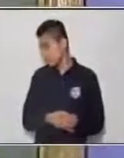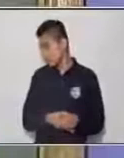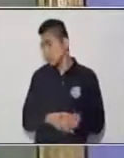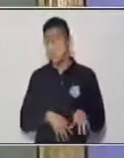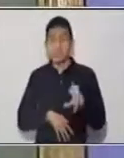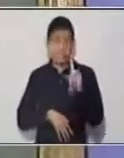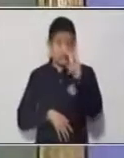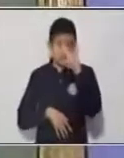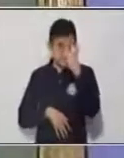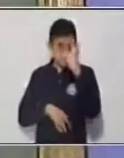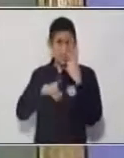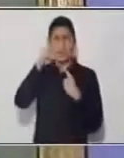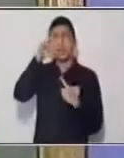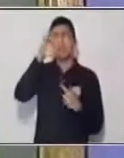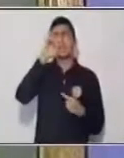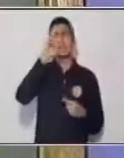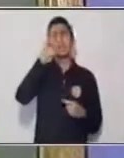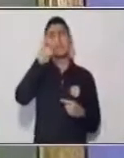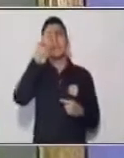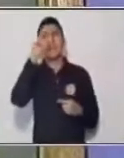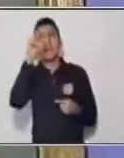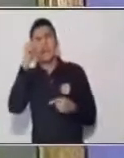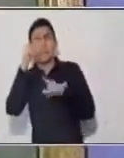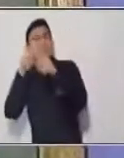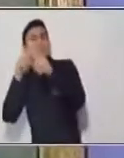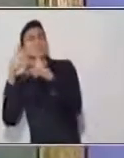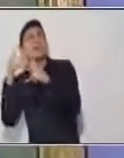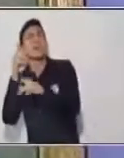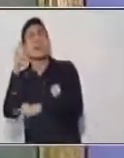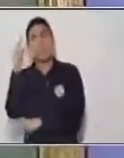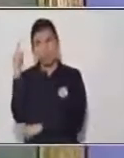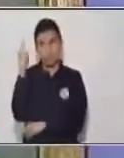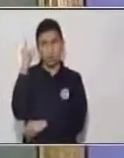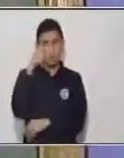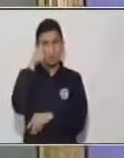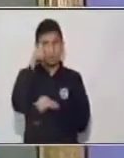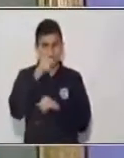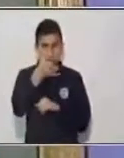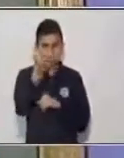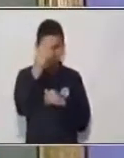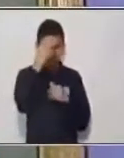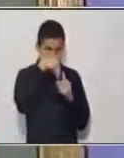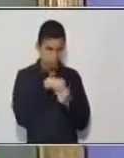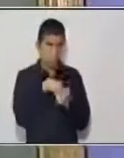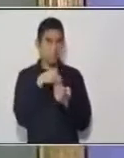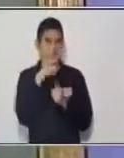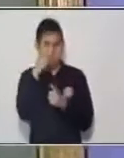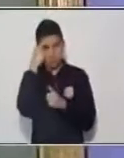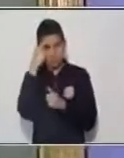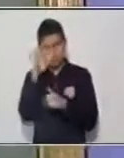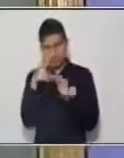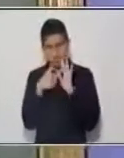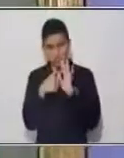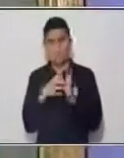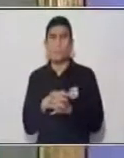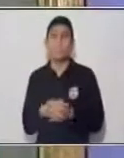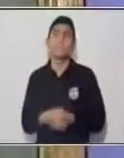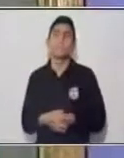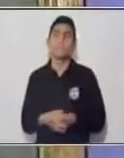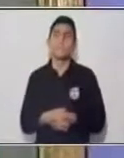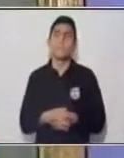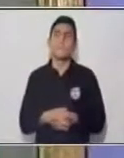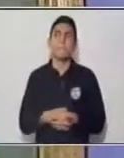La primer derivada de x es 1. Ahora hagamos la integral de 1 para regresar a nuestra función